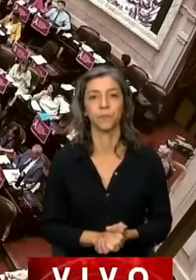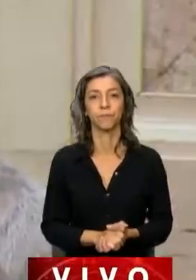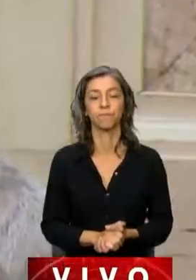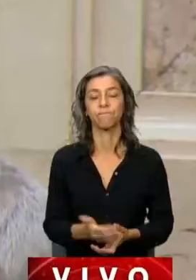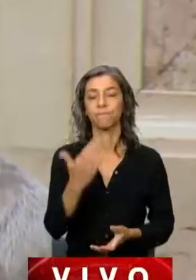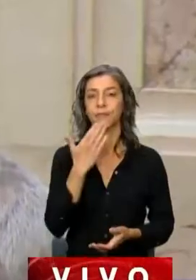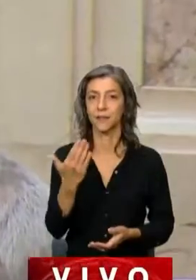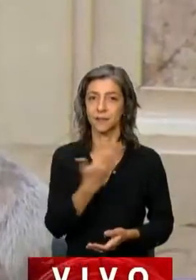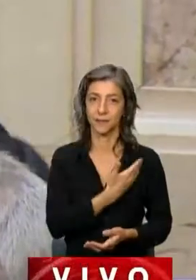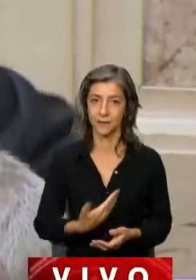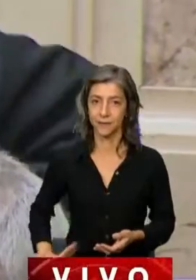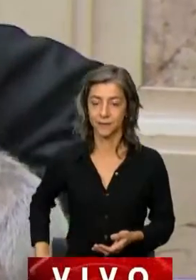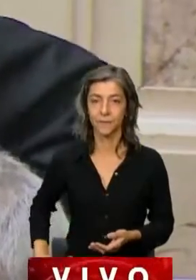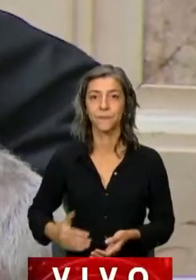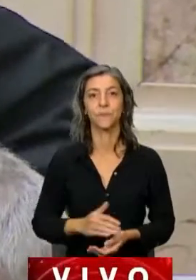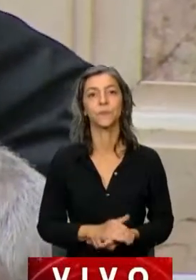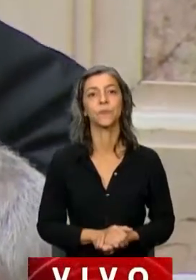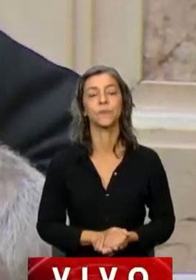Gracias, señora presidenta.